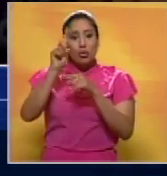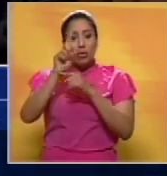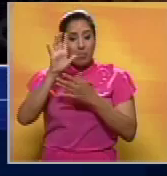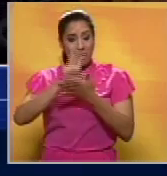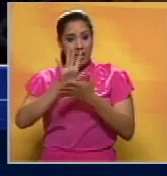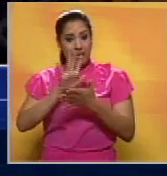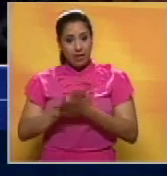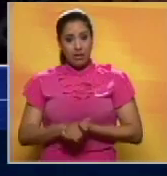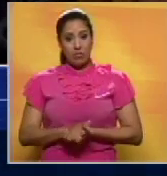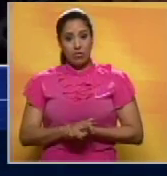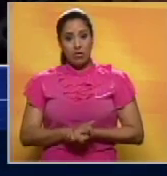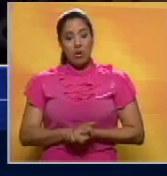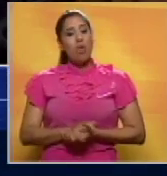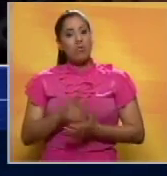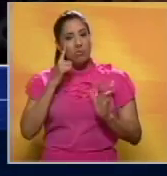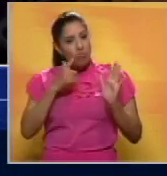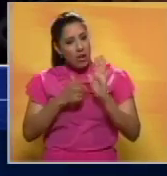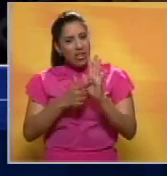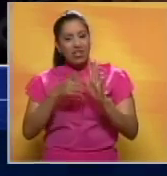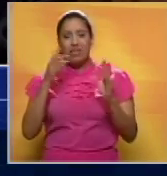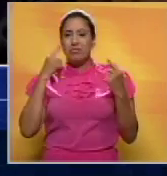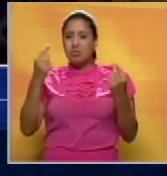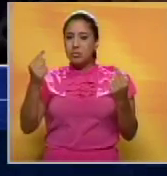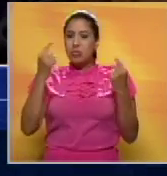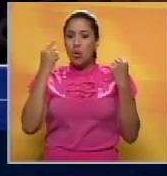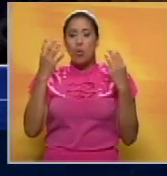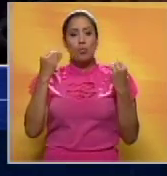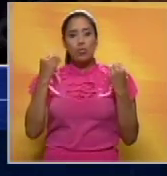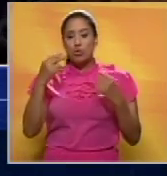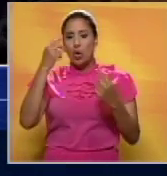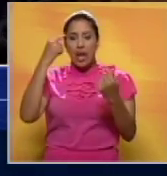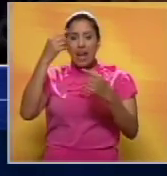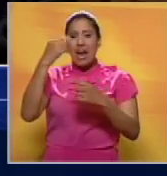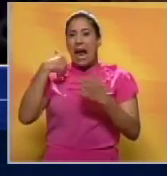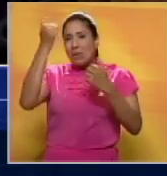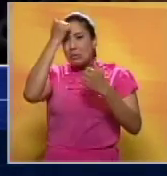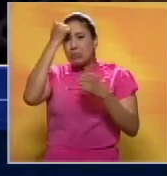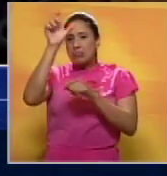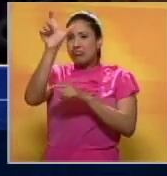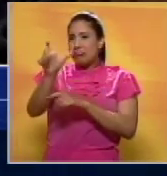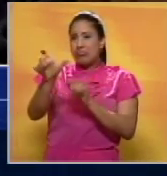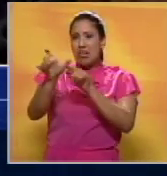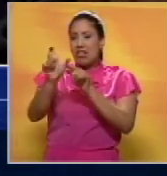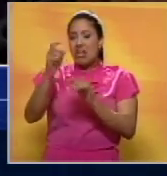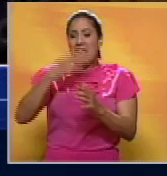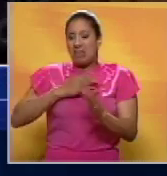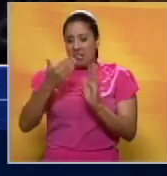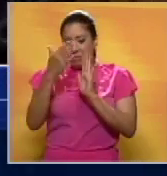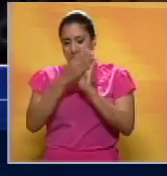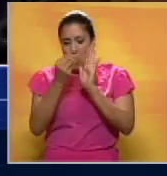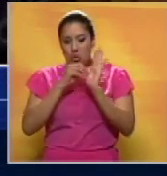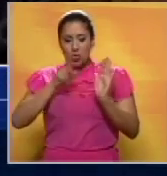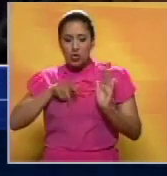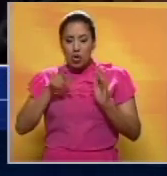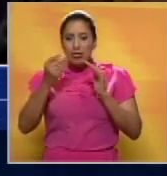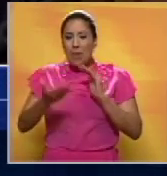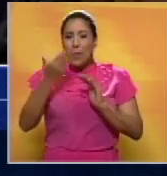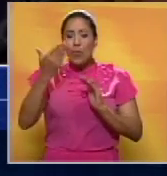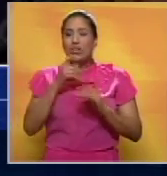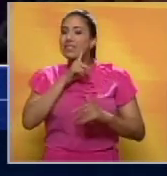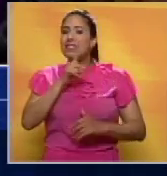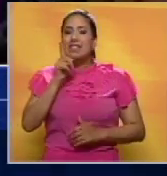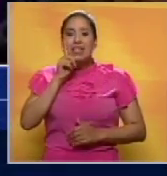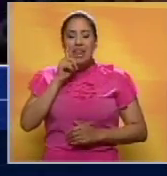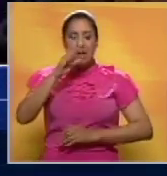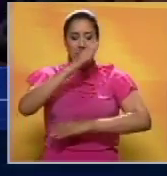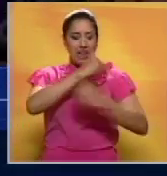la soberanía, muestra un desconocimiento e ignorancia supinas del contenido de nuestro texto fundamental